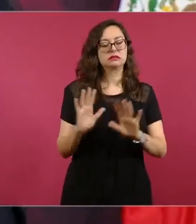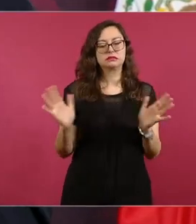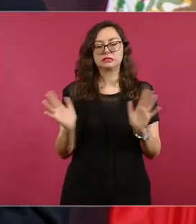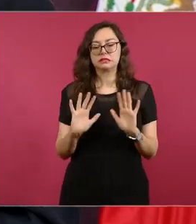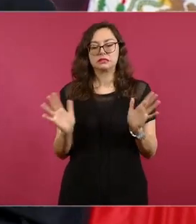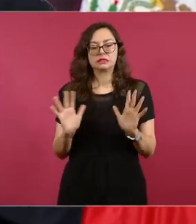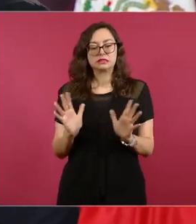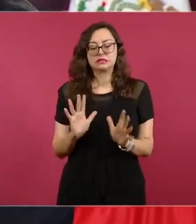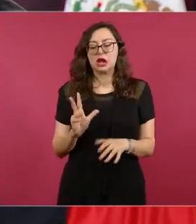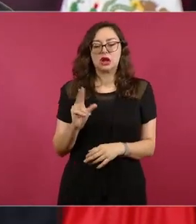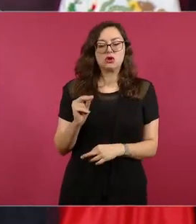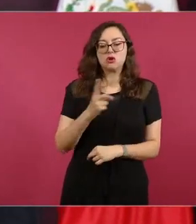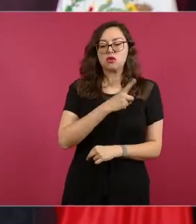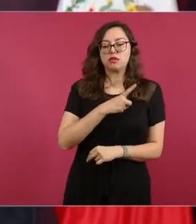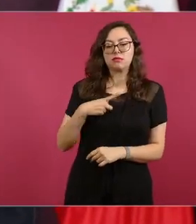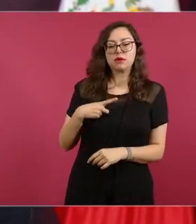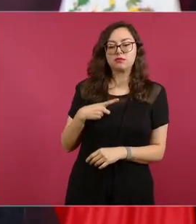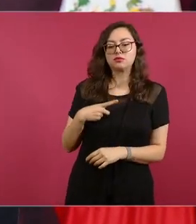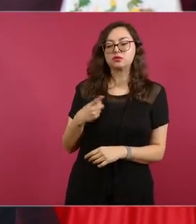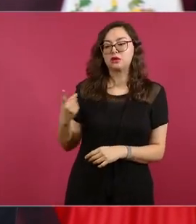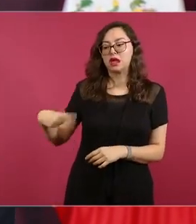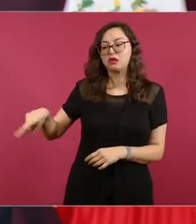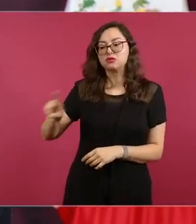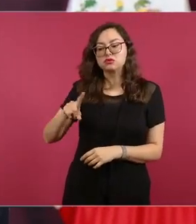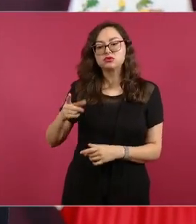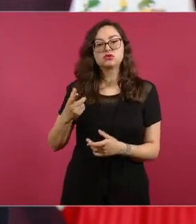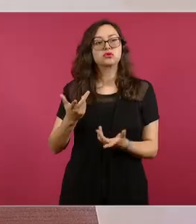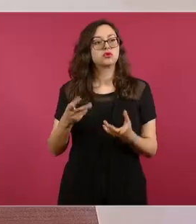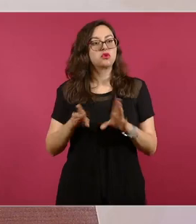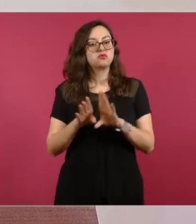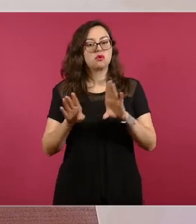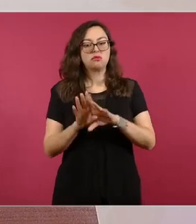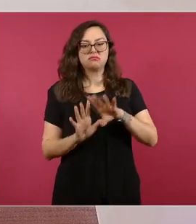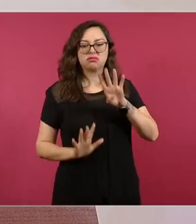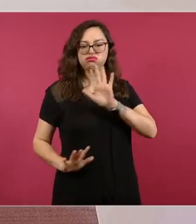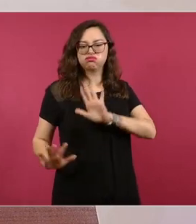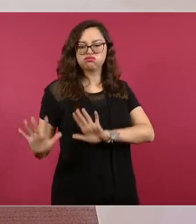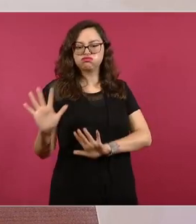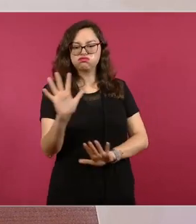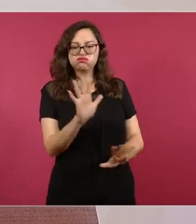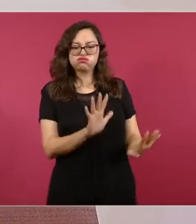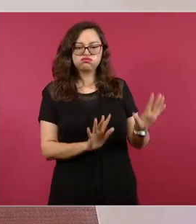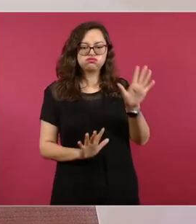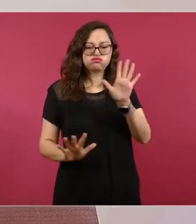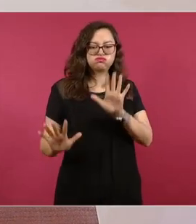todo lo manipulan, es más certero.